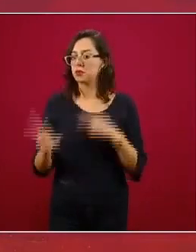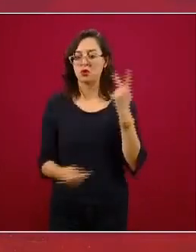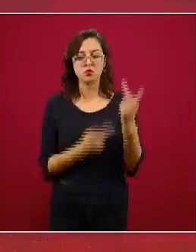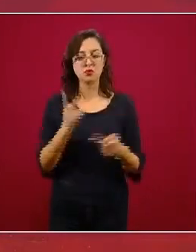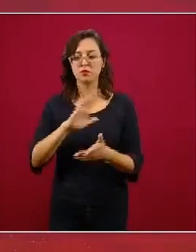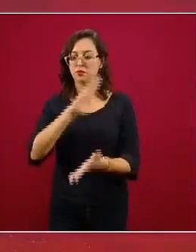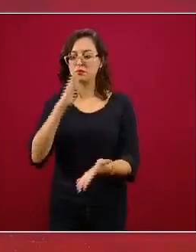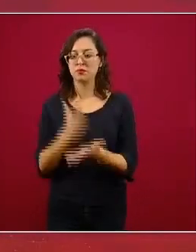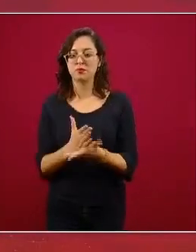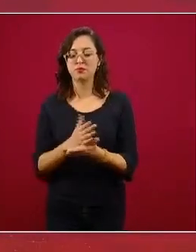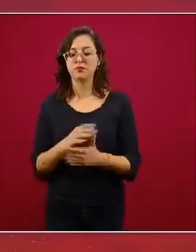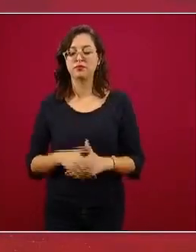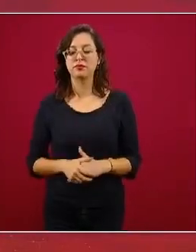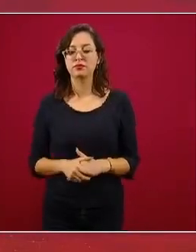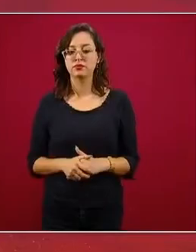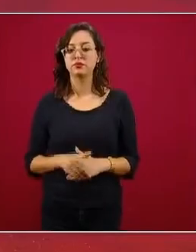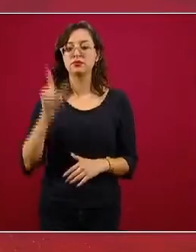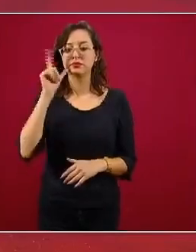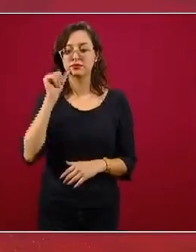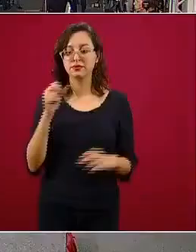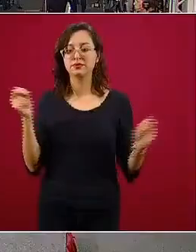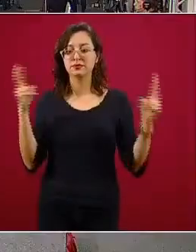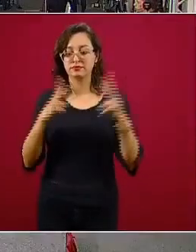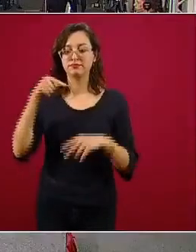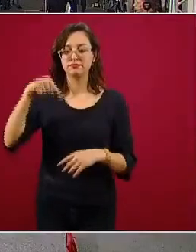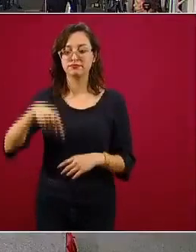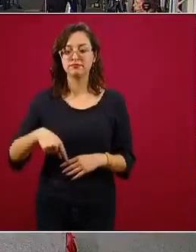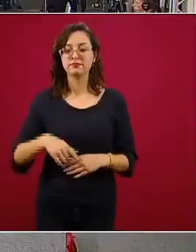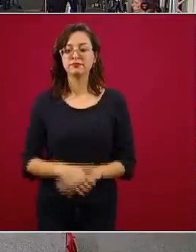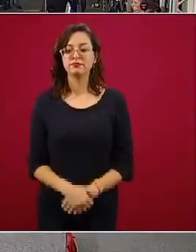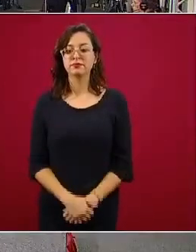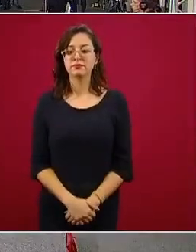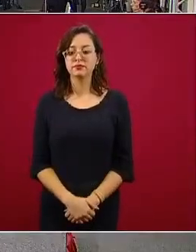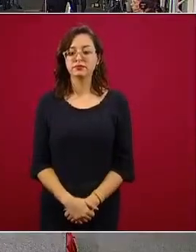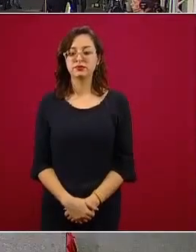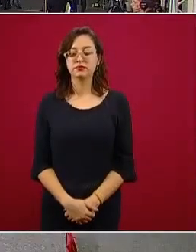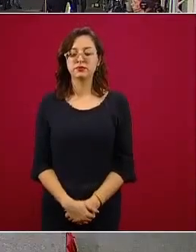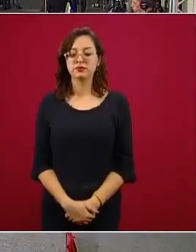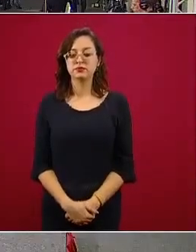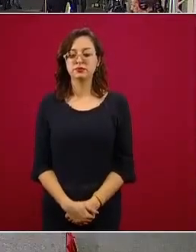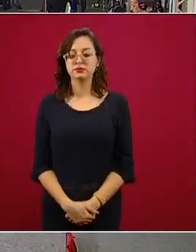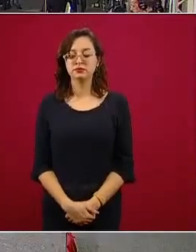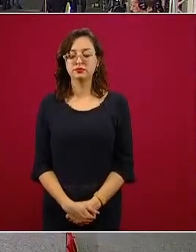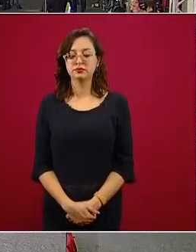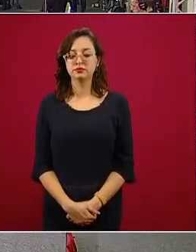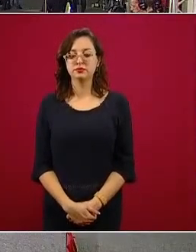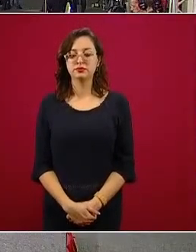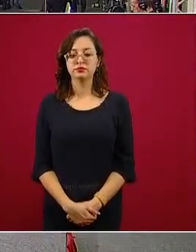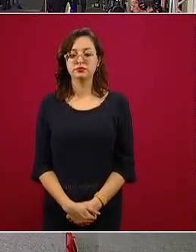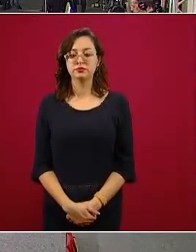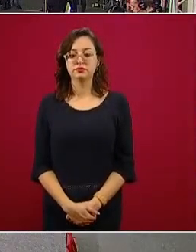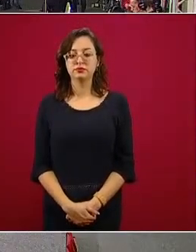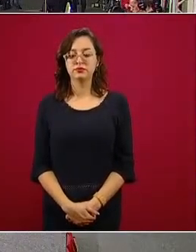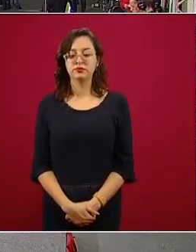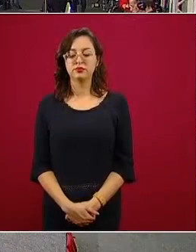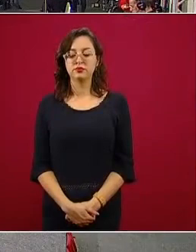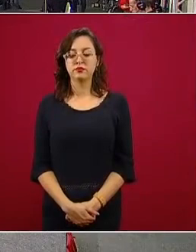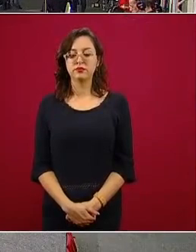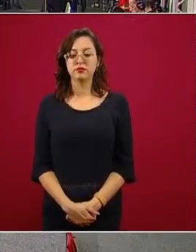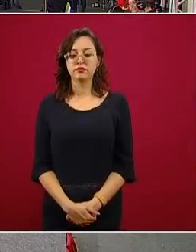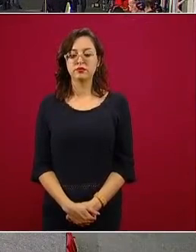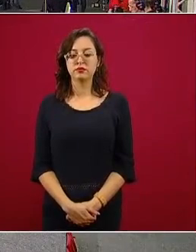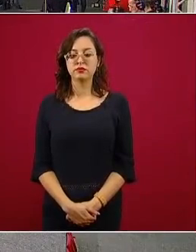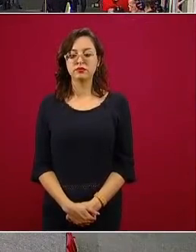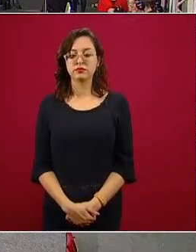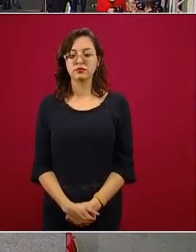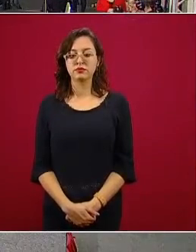otra pregunta, nada más para la gente, pero mañana nos vemos aquí. Si el mapa va a seguir igual, si el semáforo va a seguir igual, porque